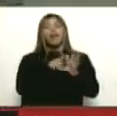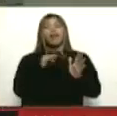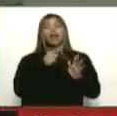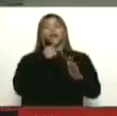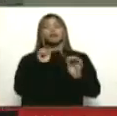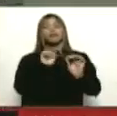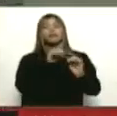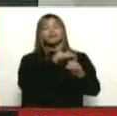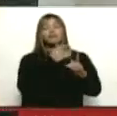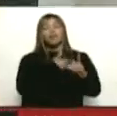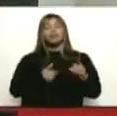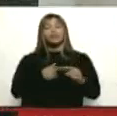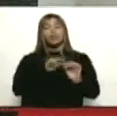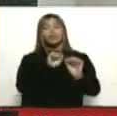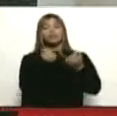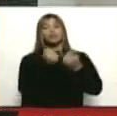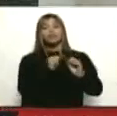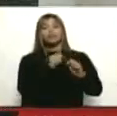presidente